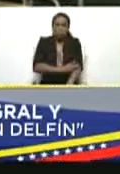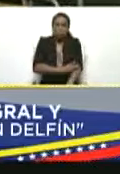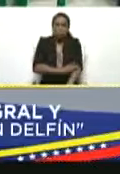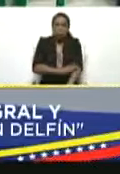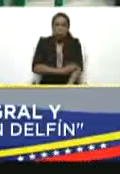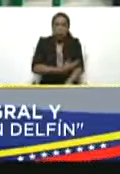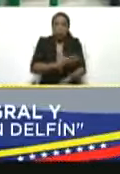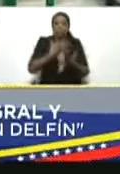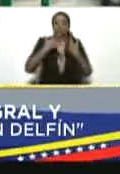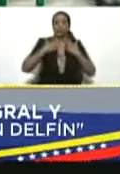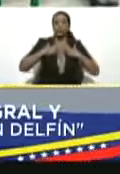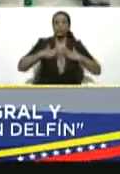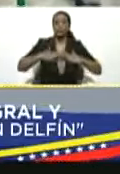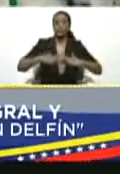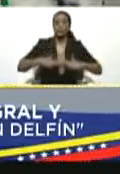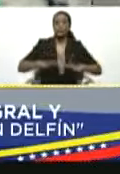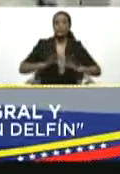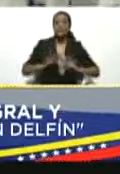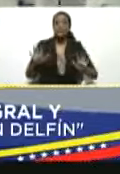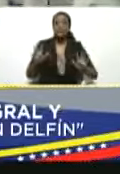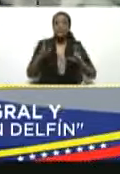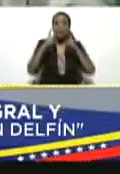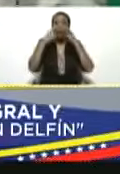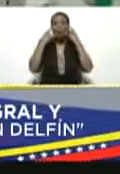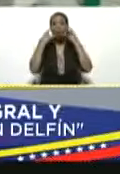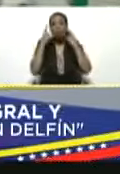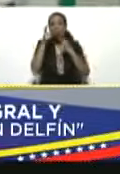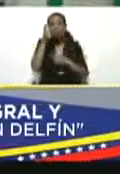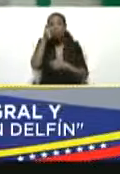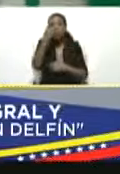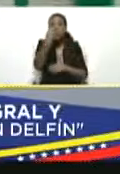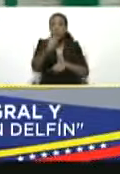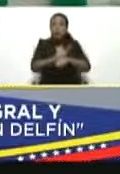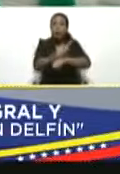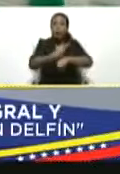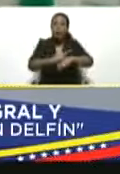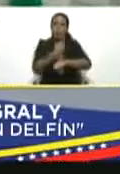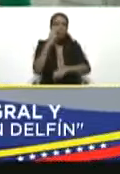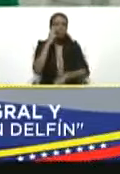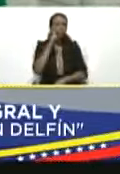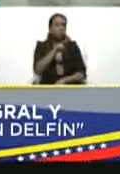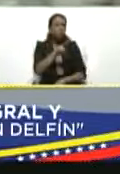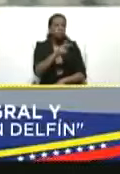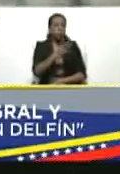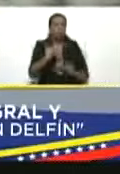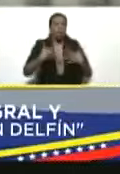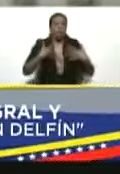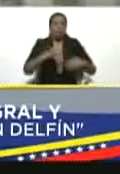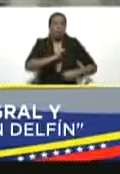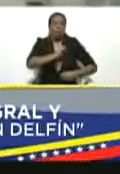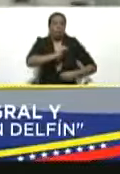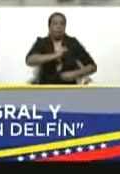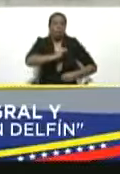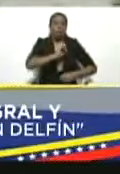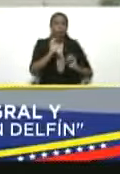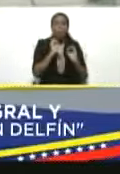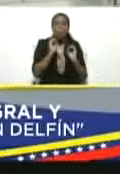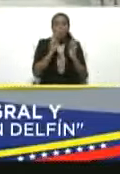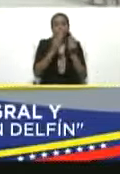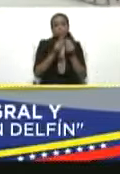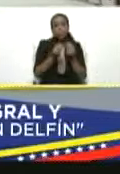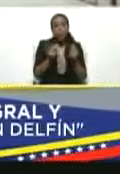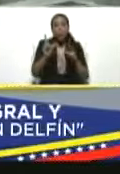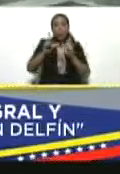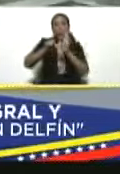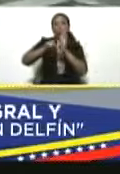ahí mismo se te quitaba el ataque de asma pero te dejaba en observación mínimo una hora para deir se te aceleraba el corazón